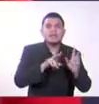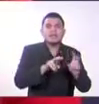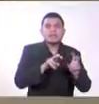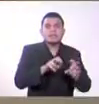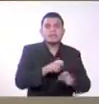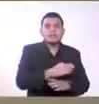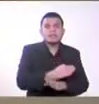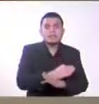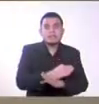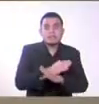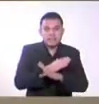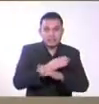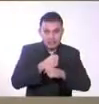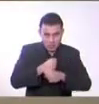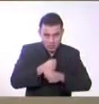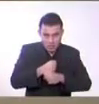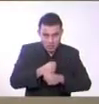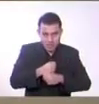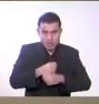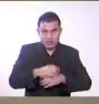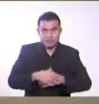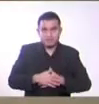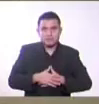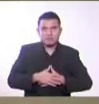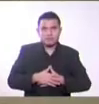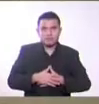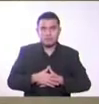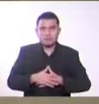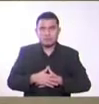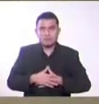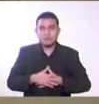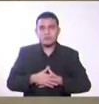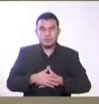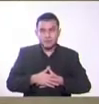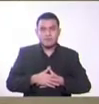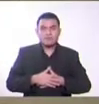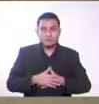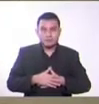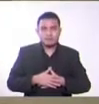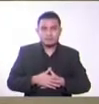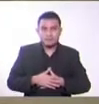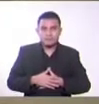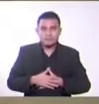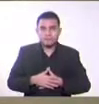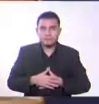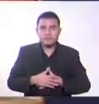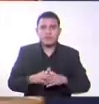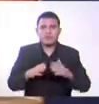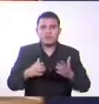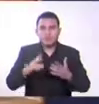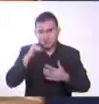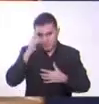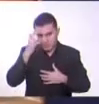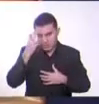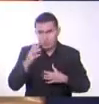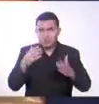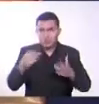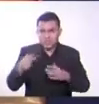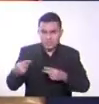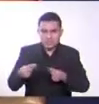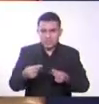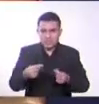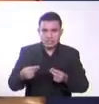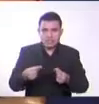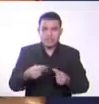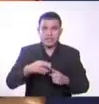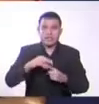Seguridad. Seguro. Así es para seguridad. ¿Y qué indica esto? ¿Por qué es una contribución especial? Porque